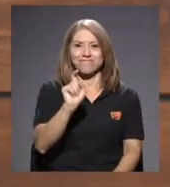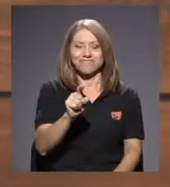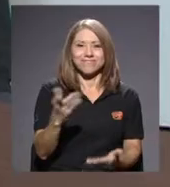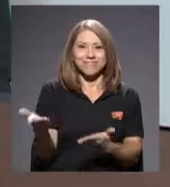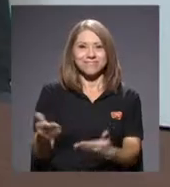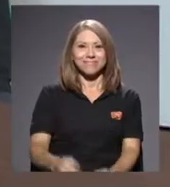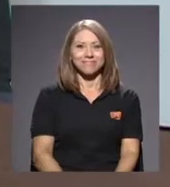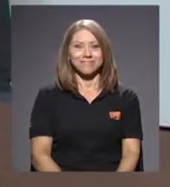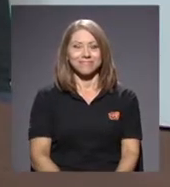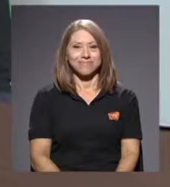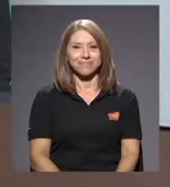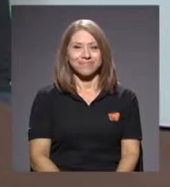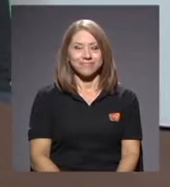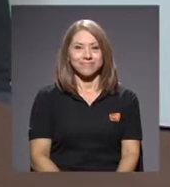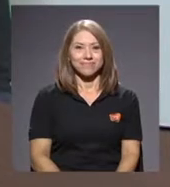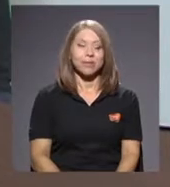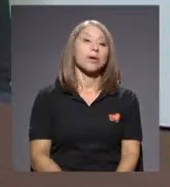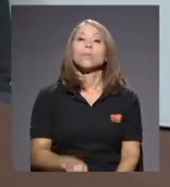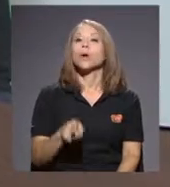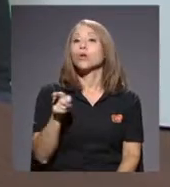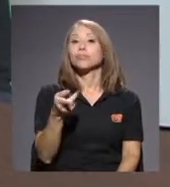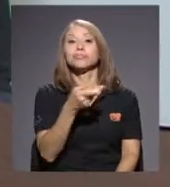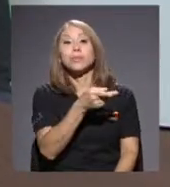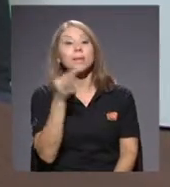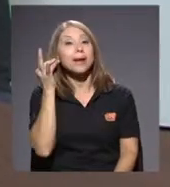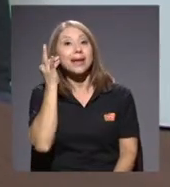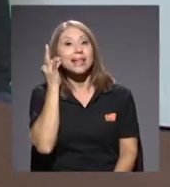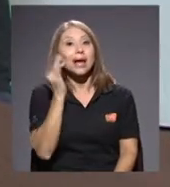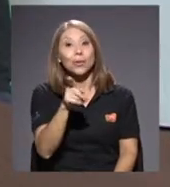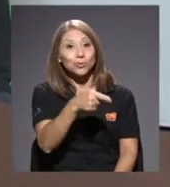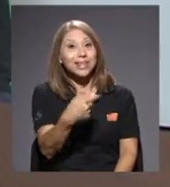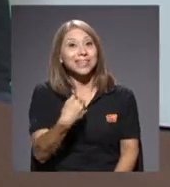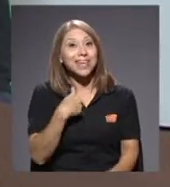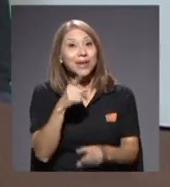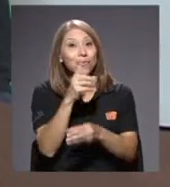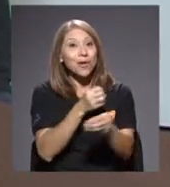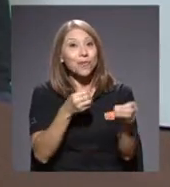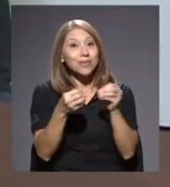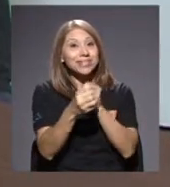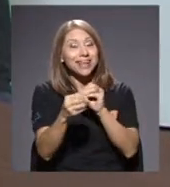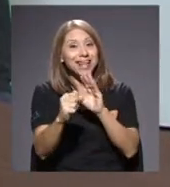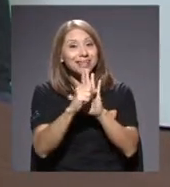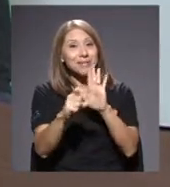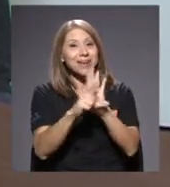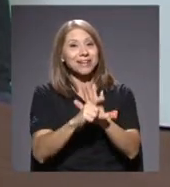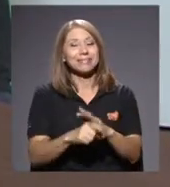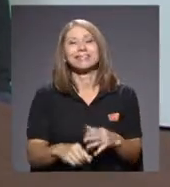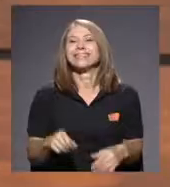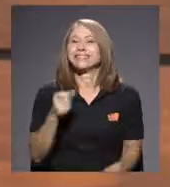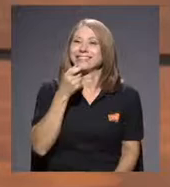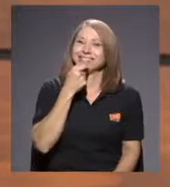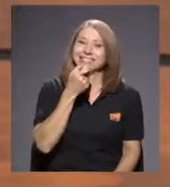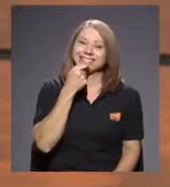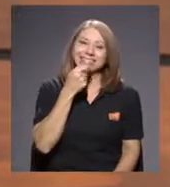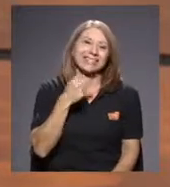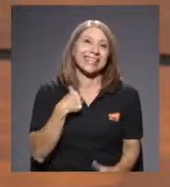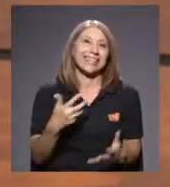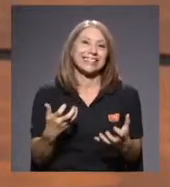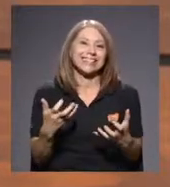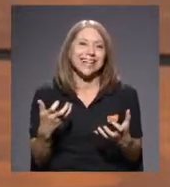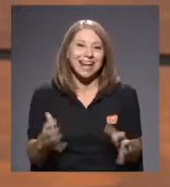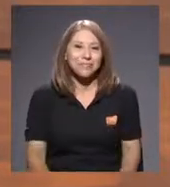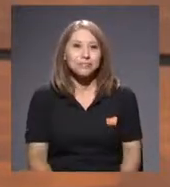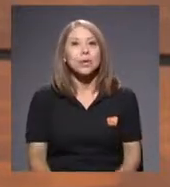Adelante, compañeros. Margarita, usted que tiene una oficina ahí en Asamblea Legislativa. Ya quisiera, ya quisiera. Uy, el